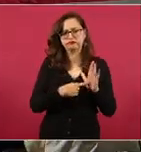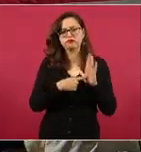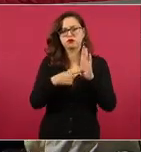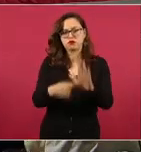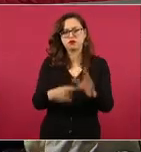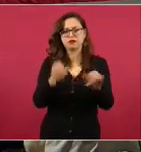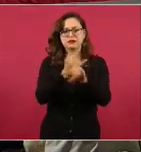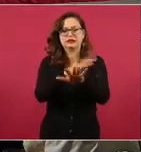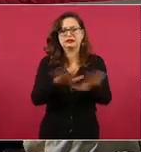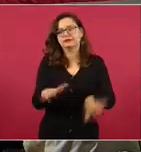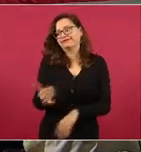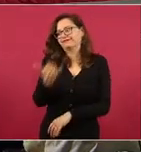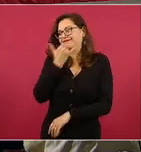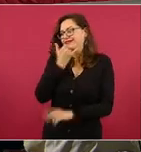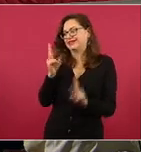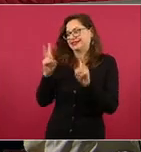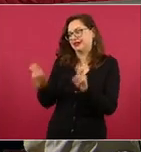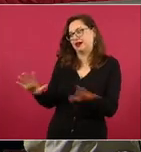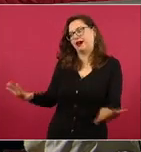solo darles esa información.